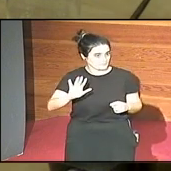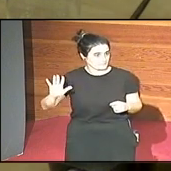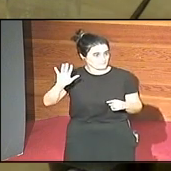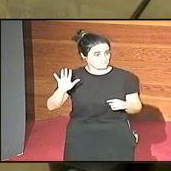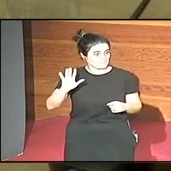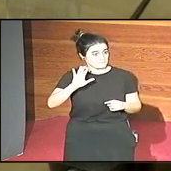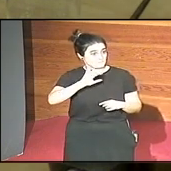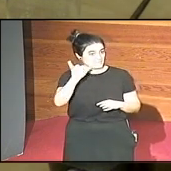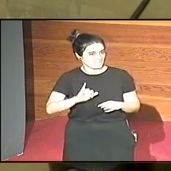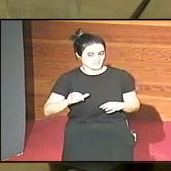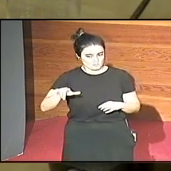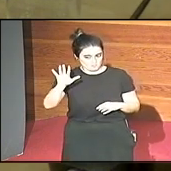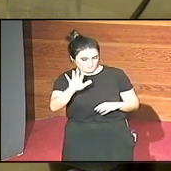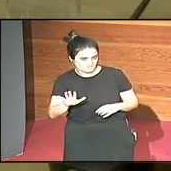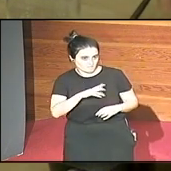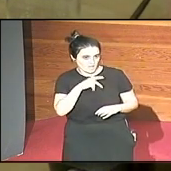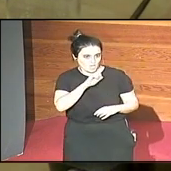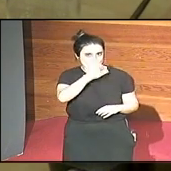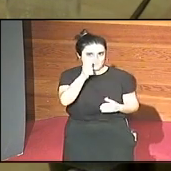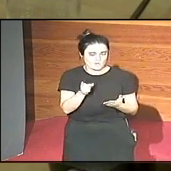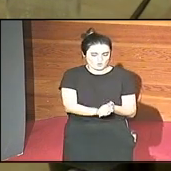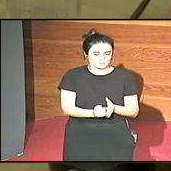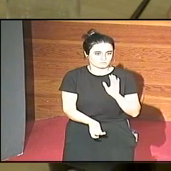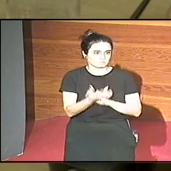que ahora en plena Europa vuelva a ocurrir una cosa de estas.